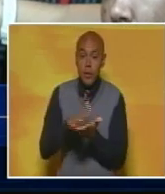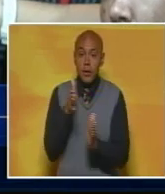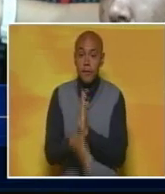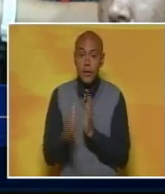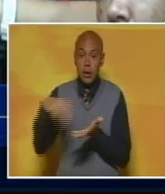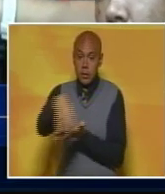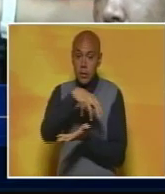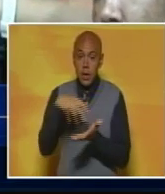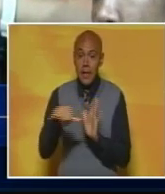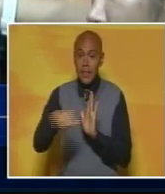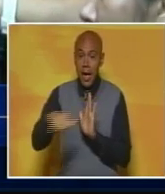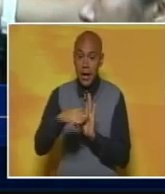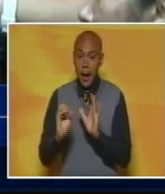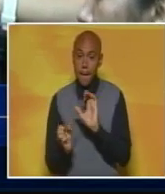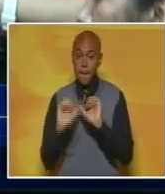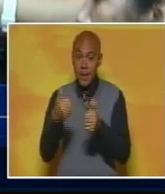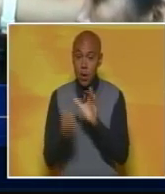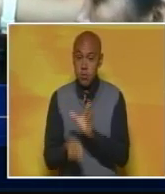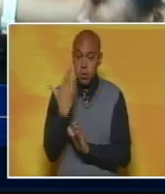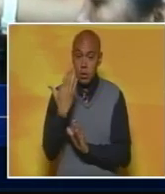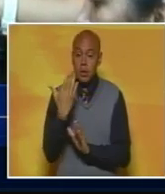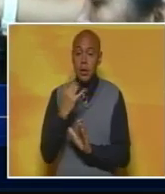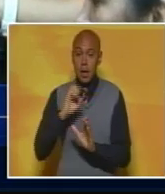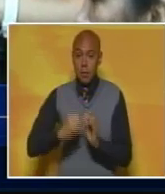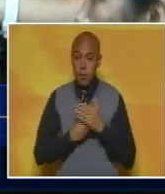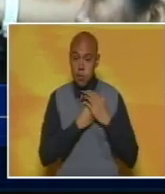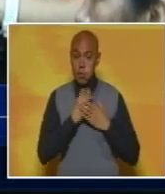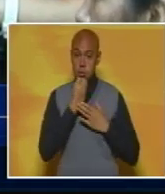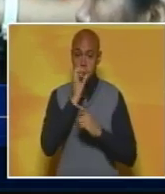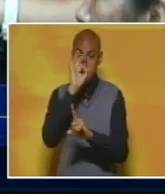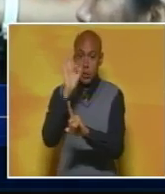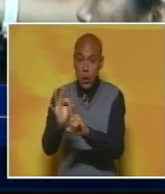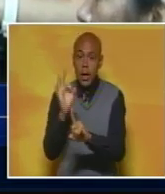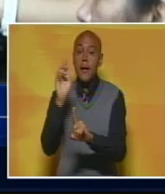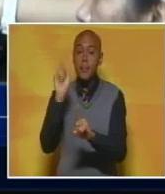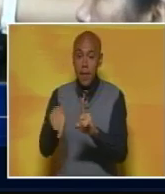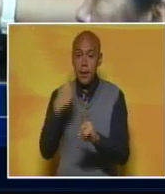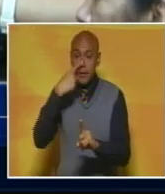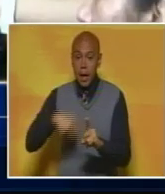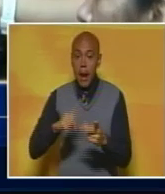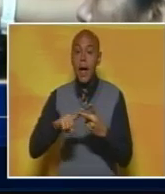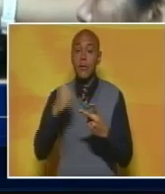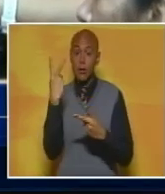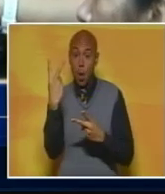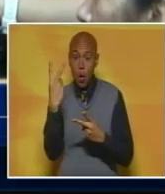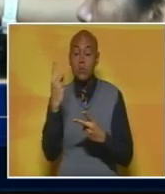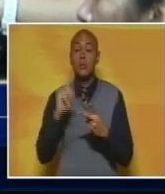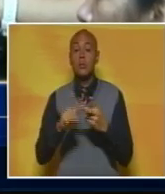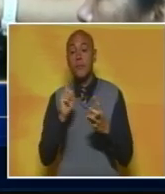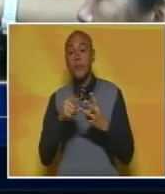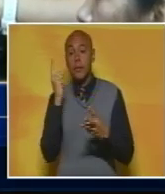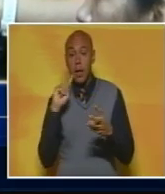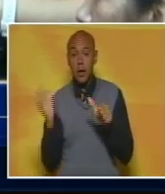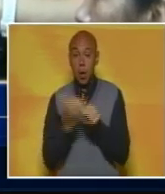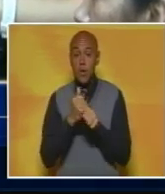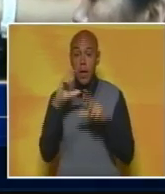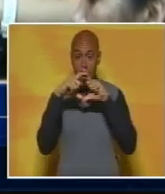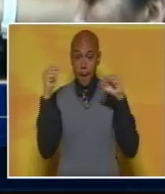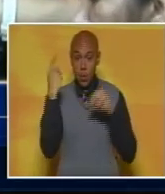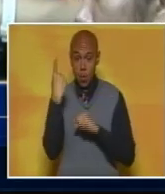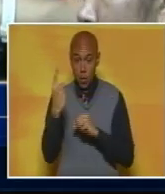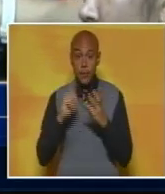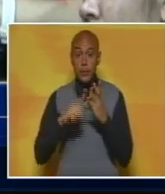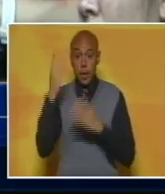ciudad de Wuhan. Pero también se han diagnosticado casos en Tailandia, 2 casos en Tailandia, 1 en Japón,